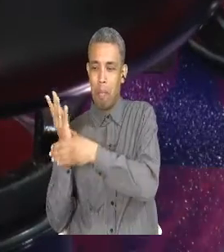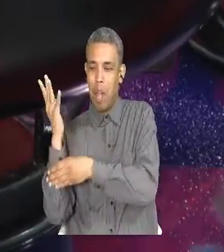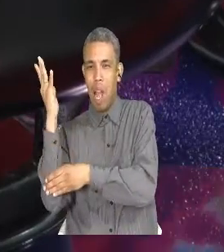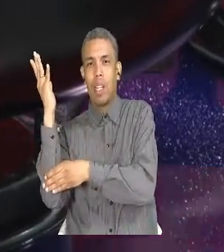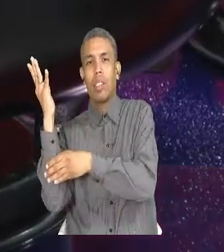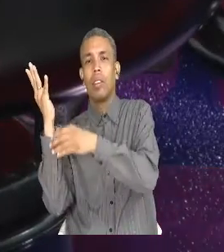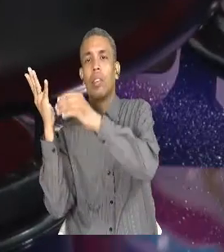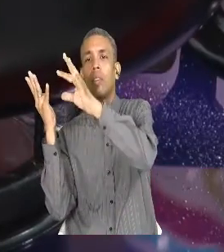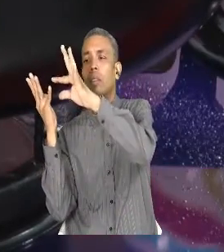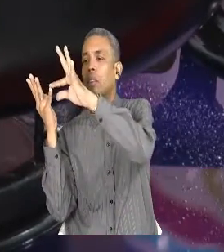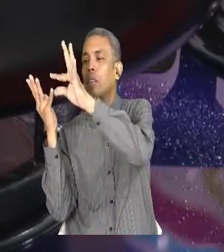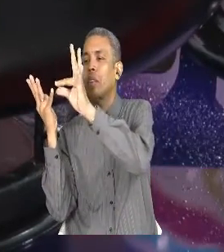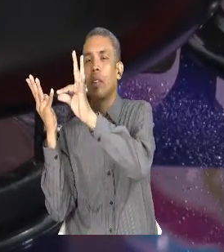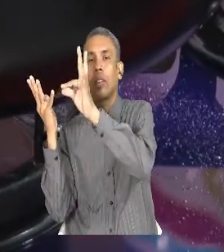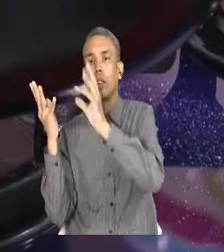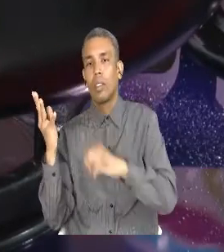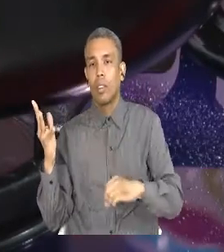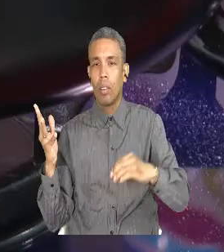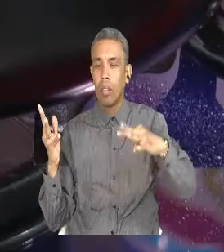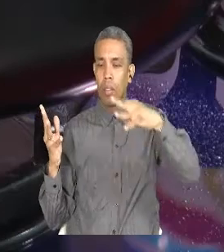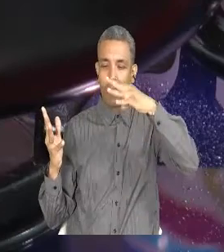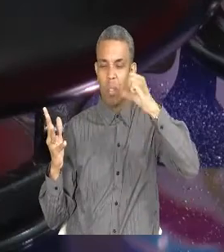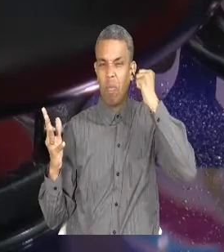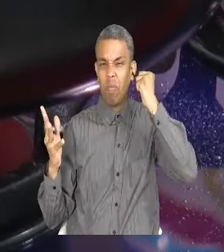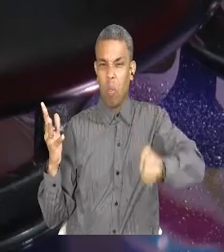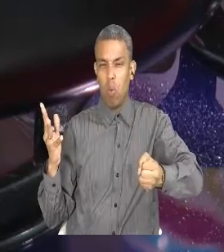la hierbabuena.